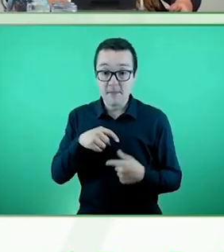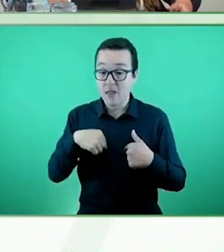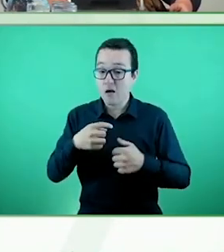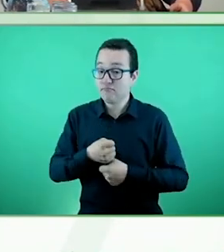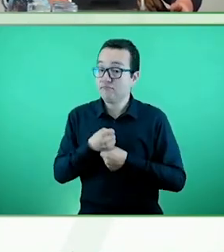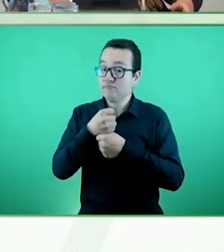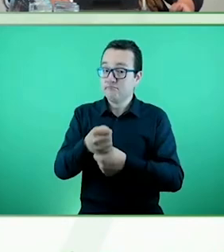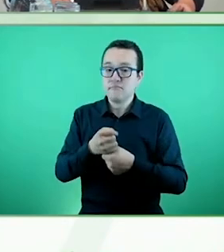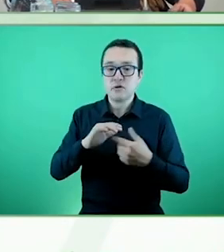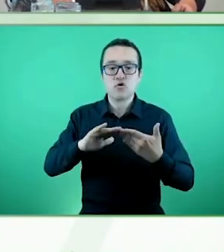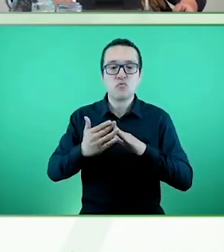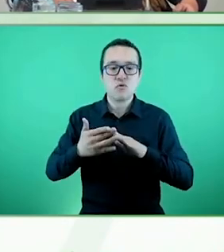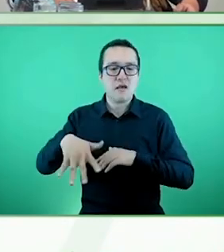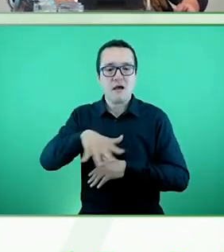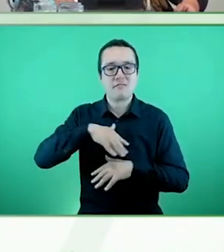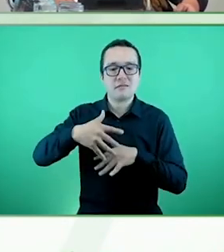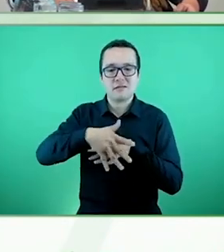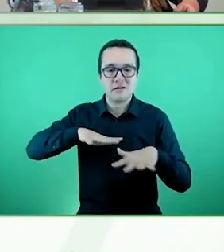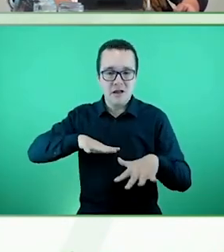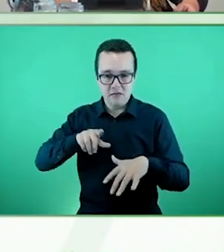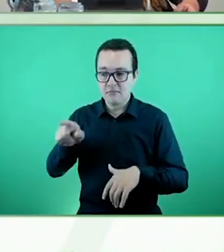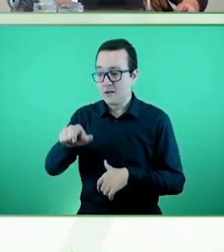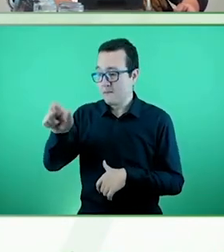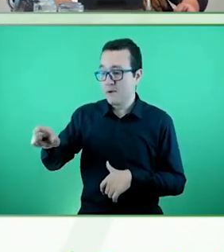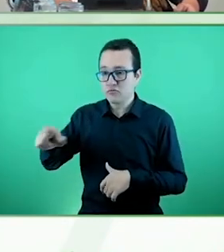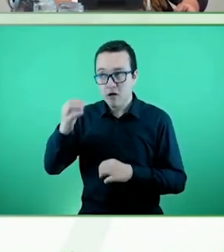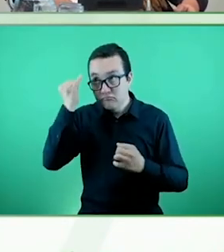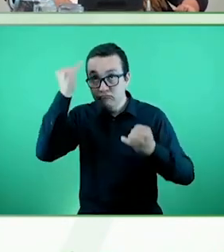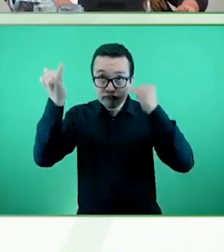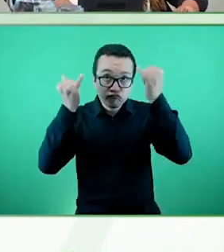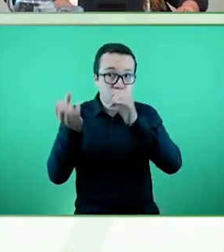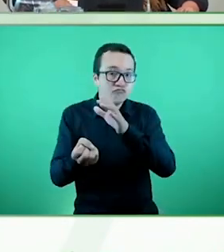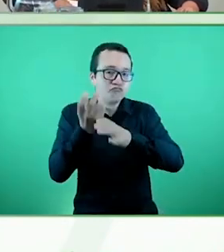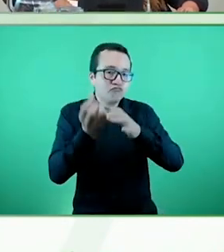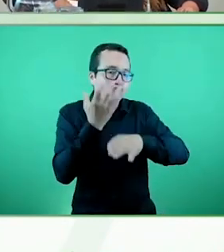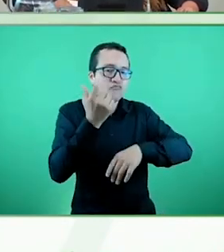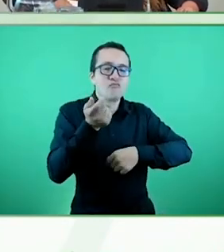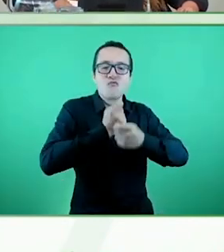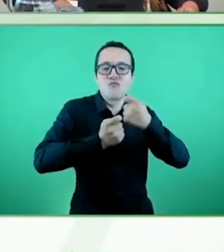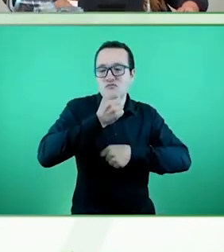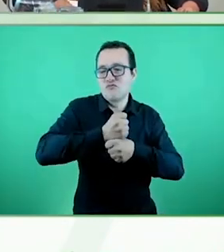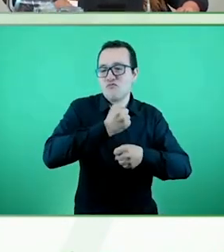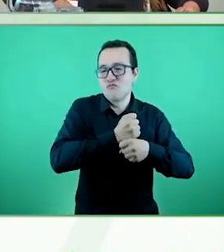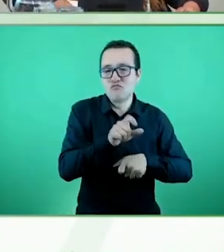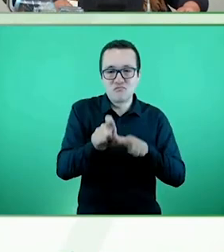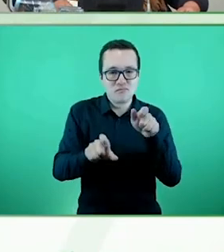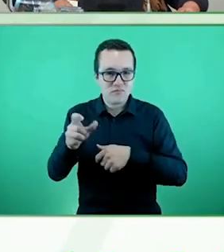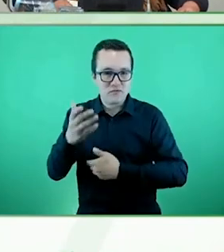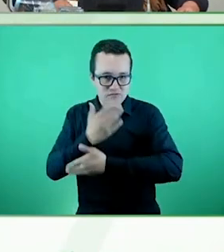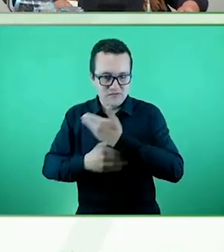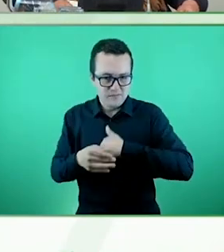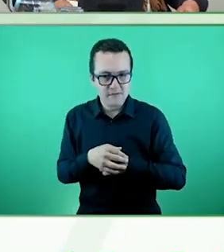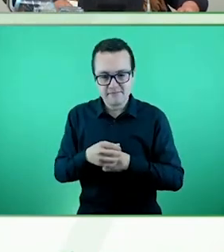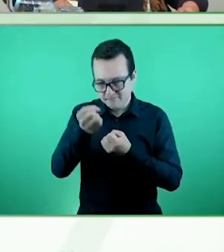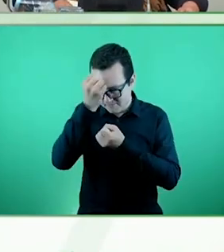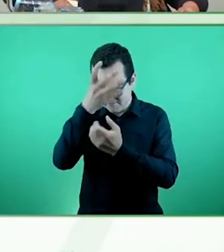emprendedores con discapacidad, un poco contarles cómo se creó, qué hemos realizado y cómo nos